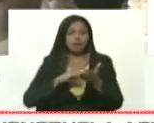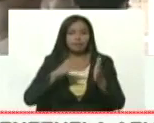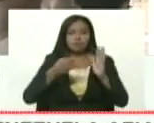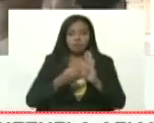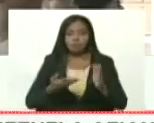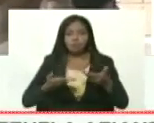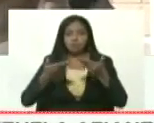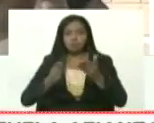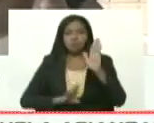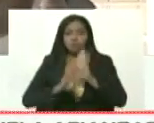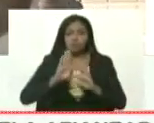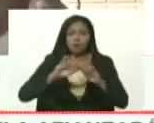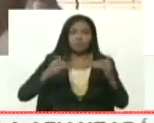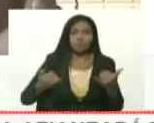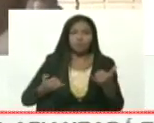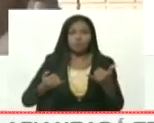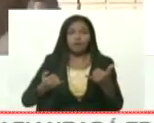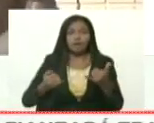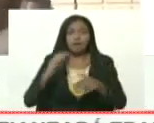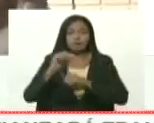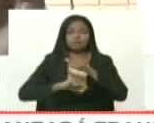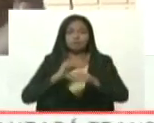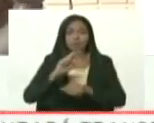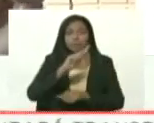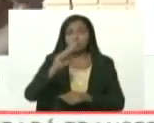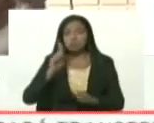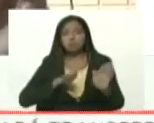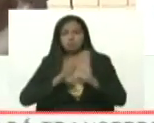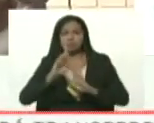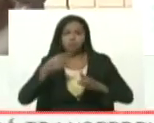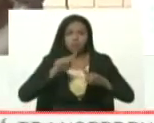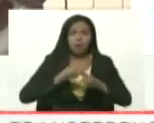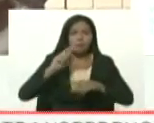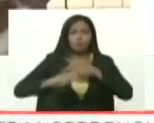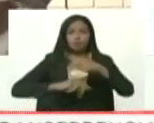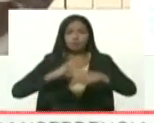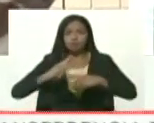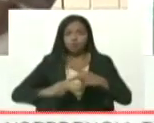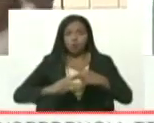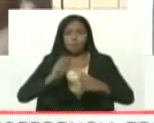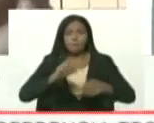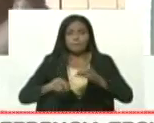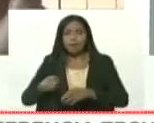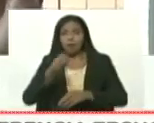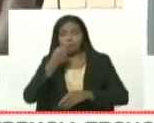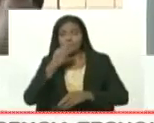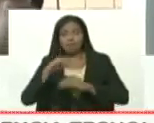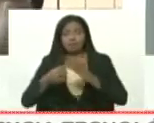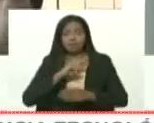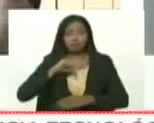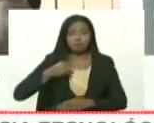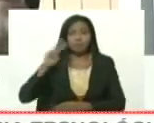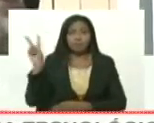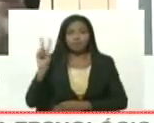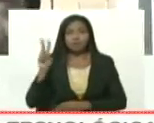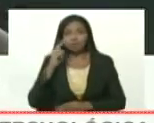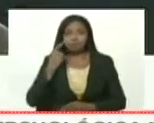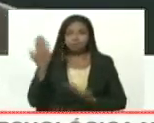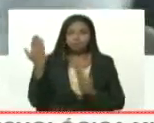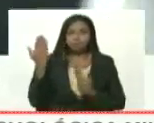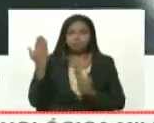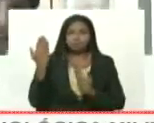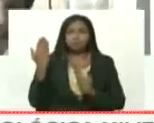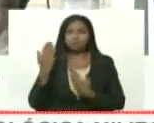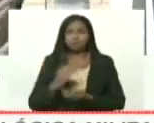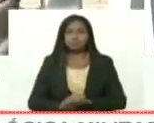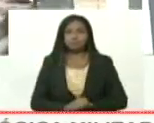para llevar adelante al siglo XXI avanzado la producción agroalimentaria de Venezuela. Miren, aquí